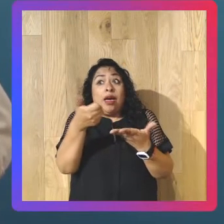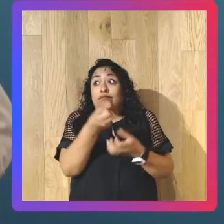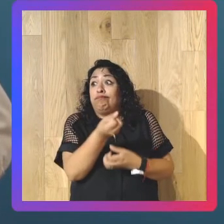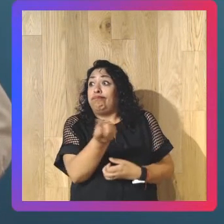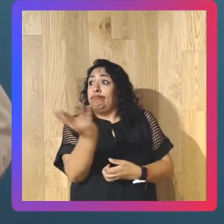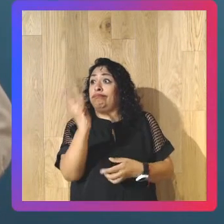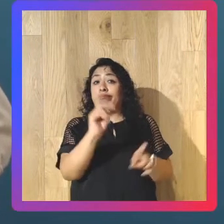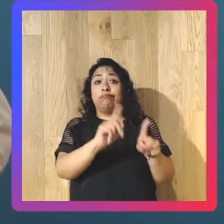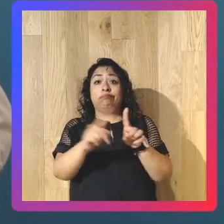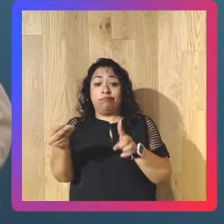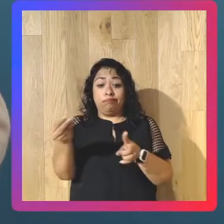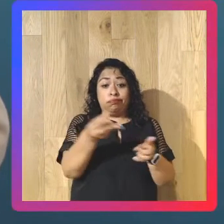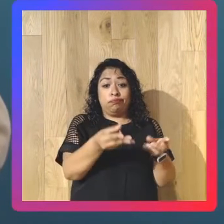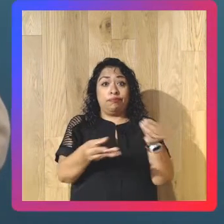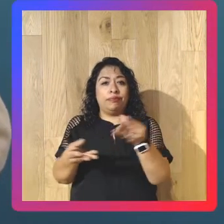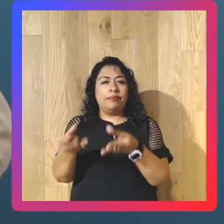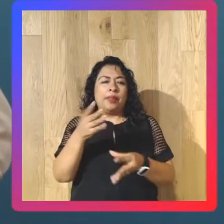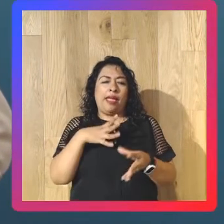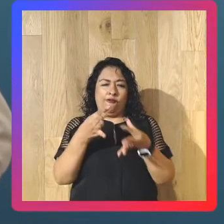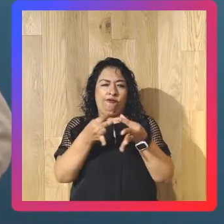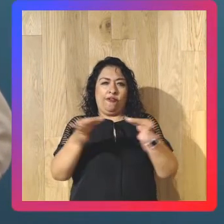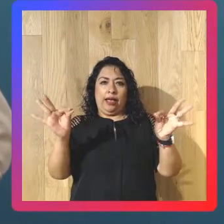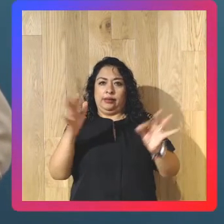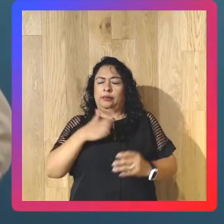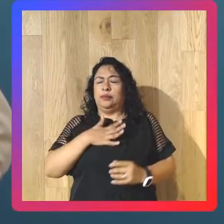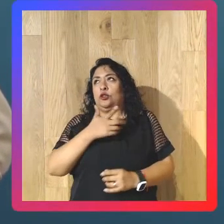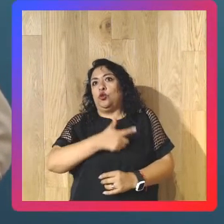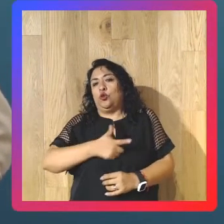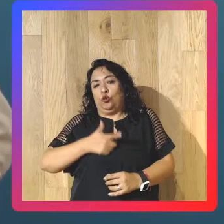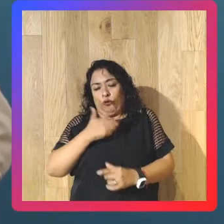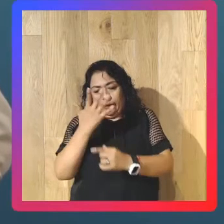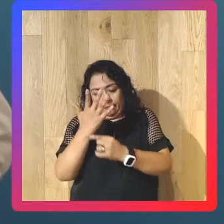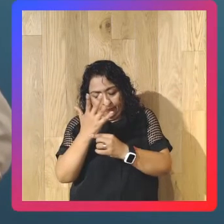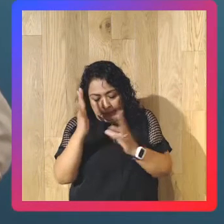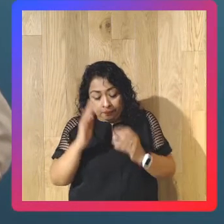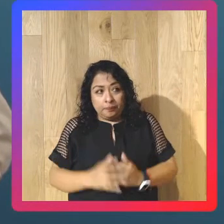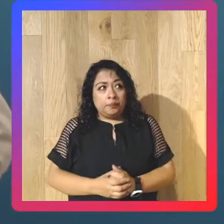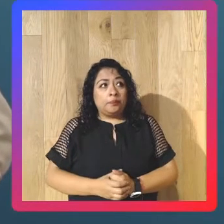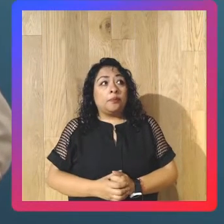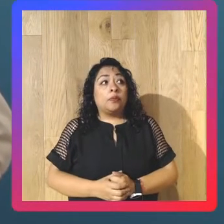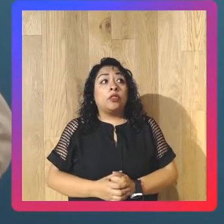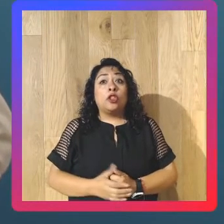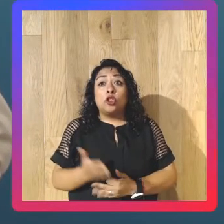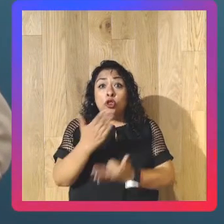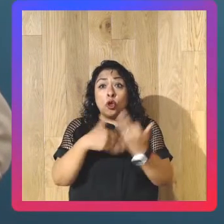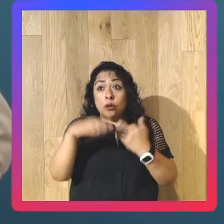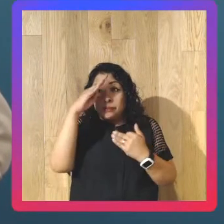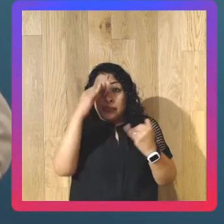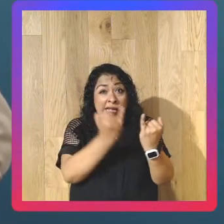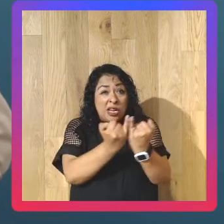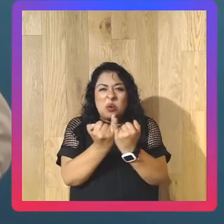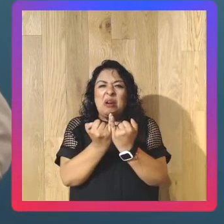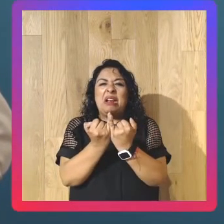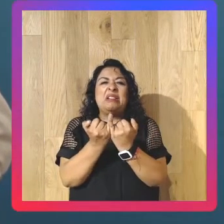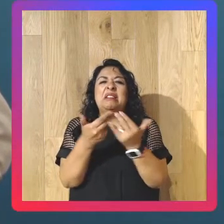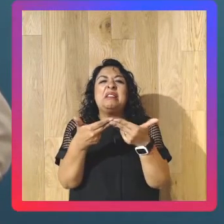pluralidad. Hay una frase que en lo particular me gusta mucho, que dice: donde todos piensan igual,